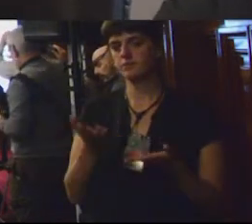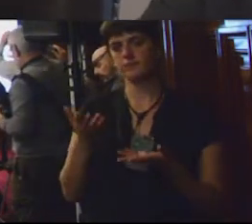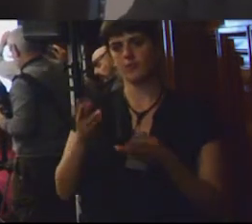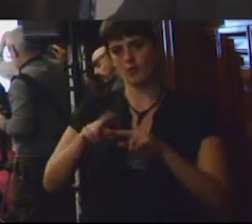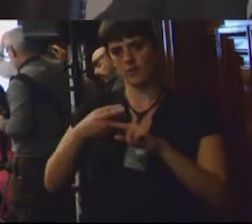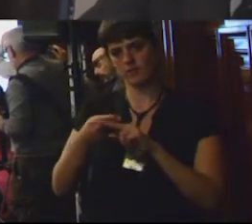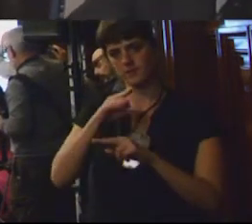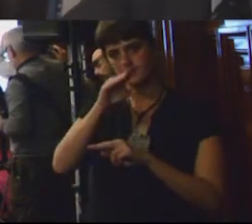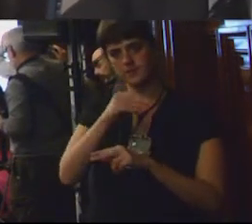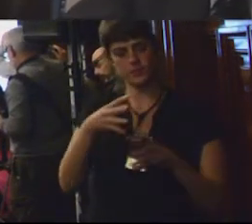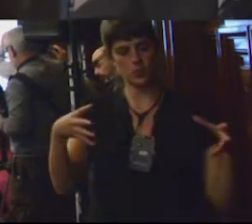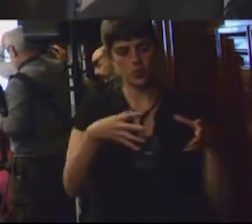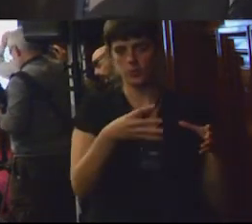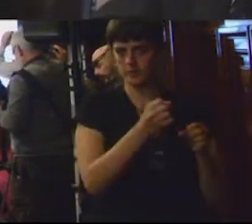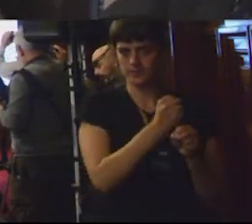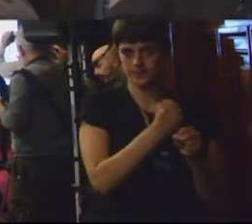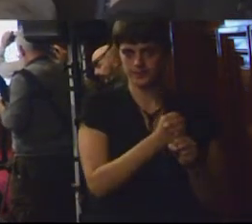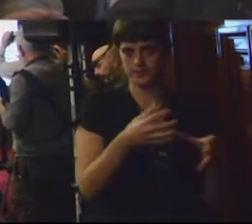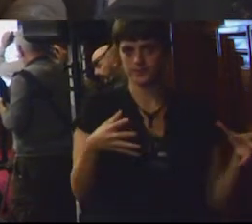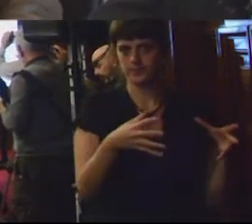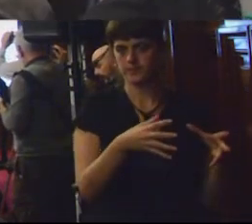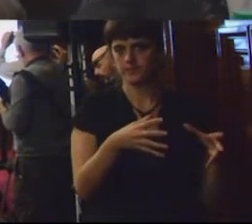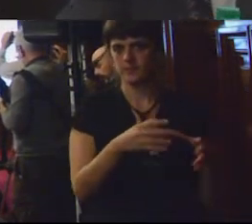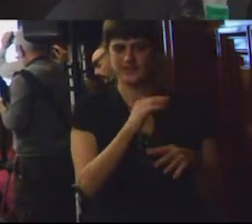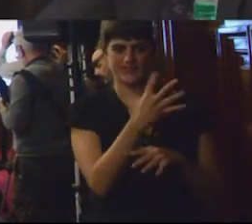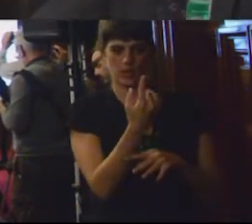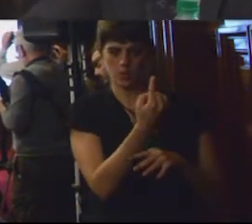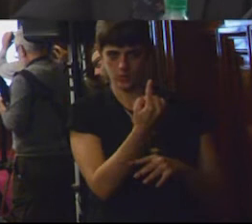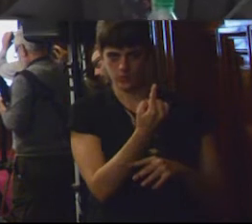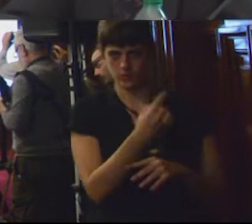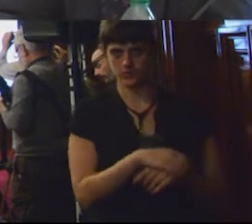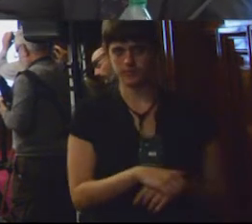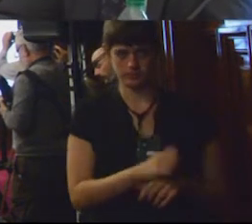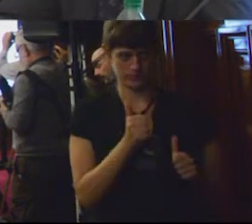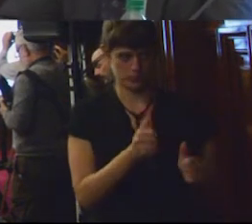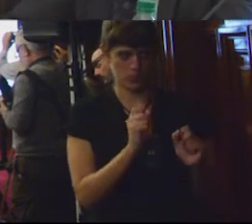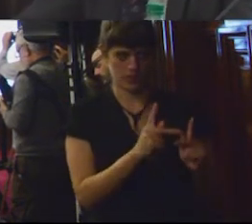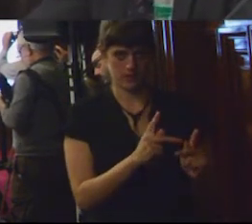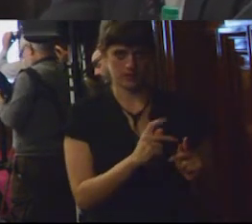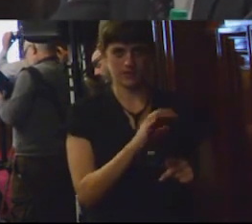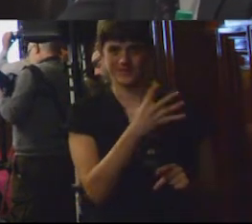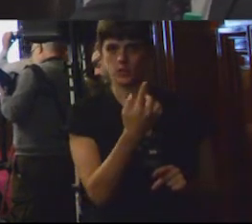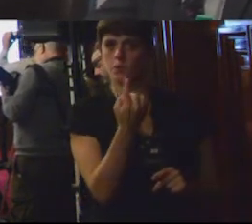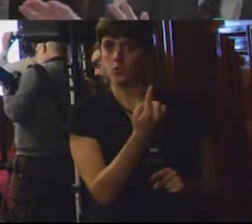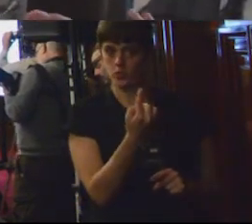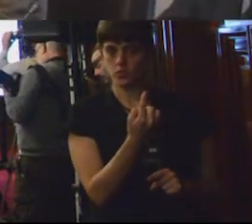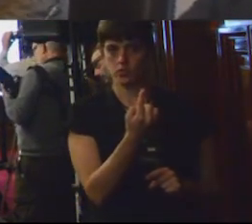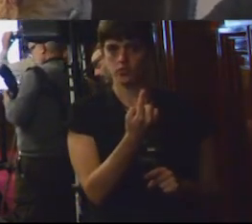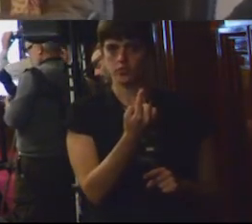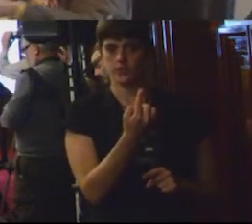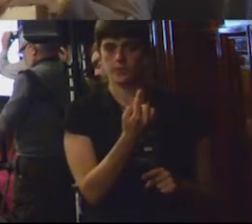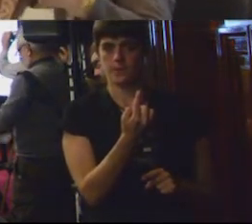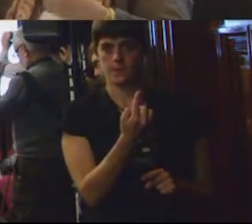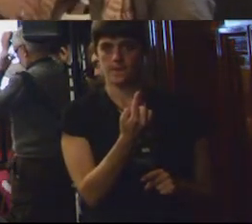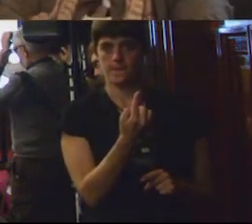los peticionarios. ¿Cinco minutos? ¿Sí? Cinco minutos para